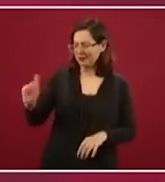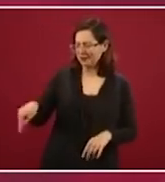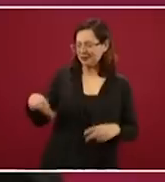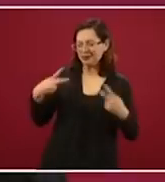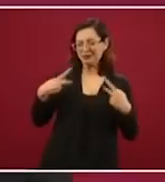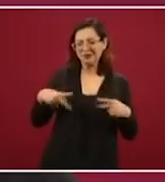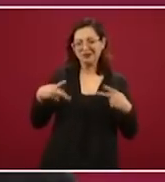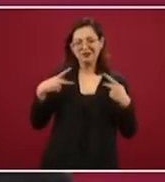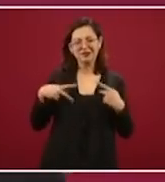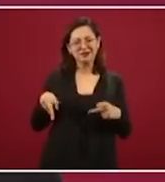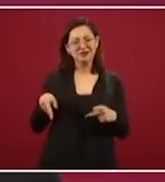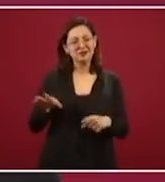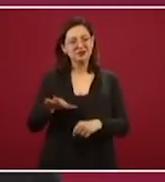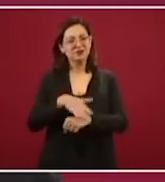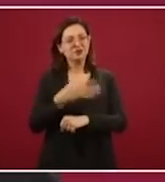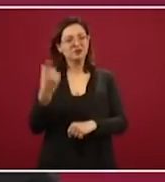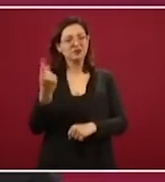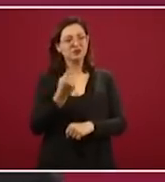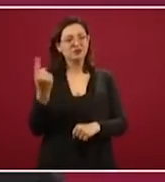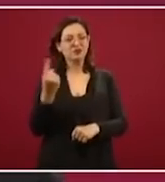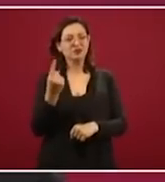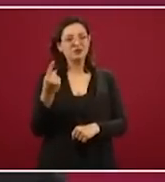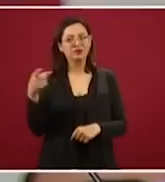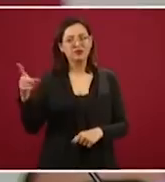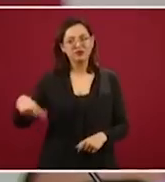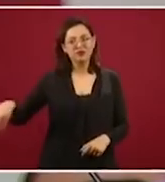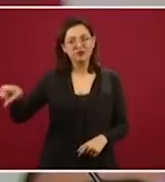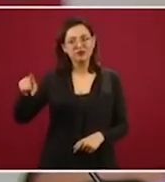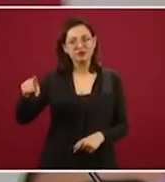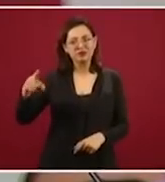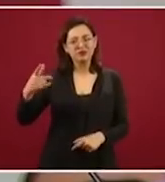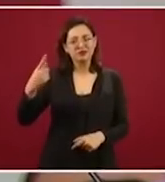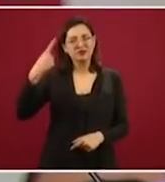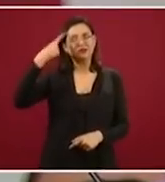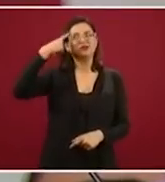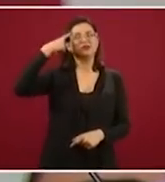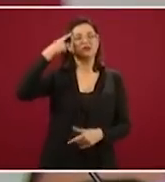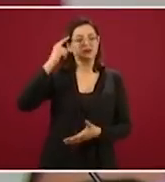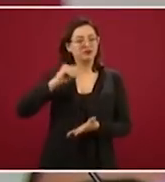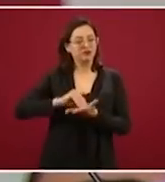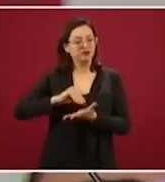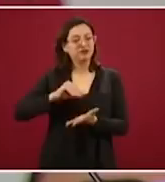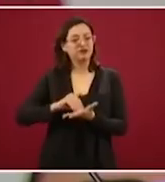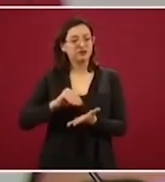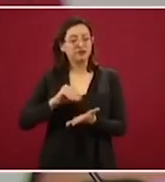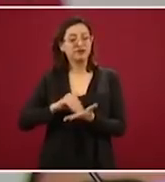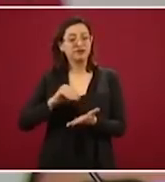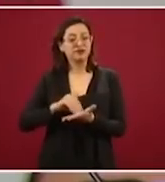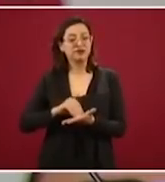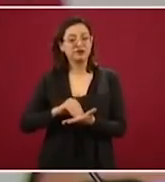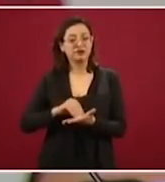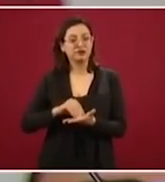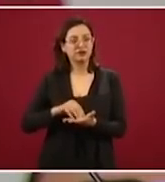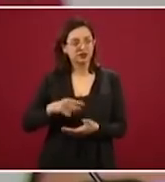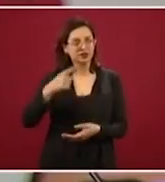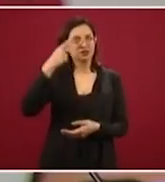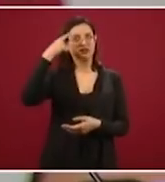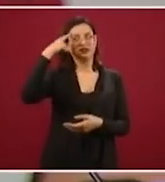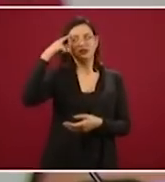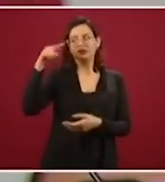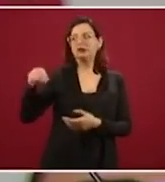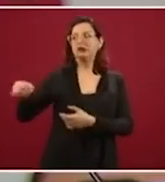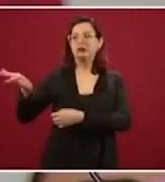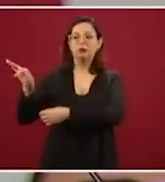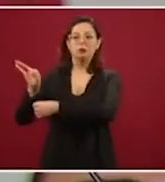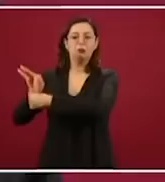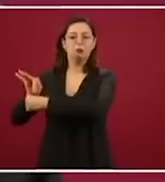porque todavía sucede en algunos casos, porque protegían, porque